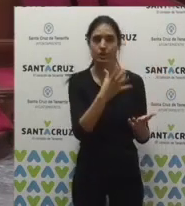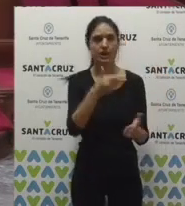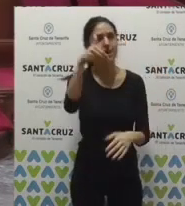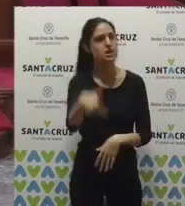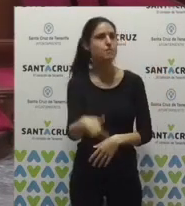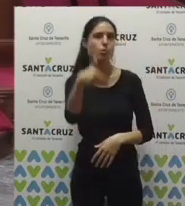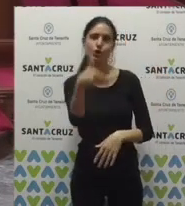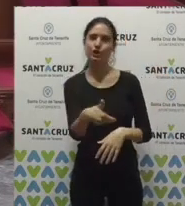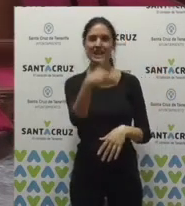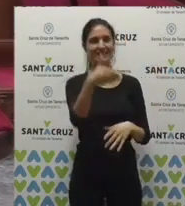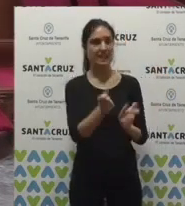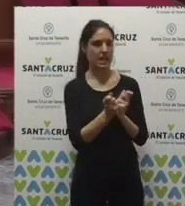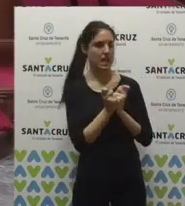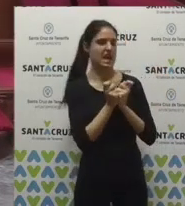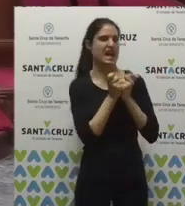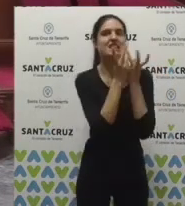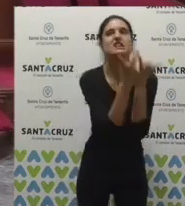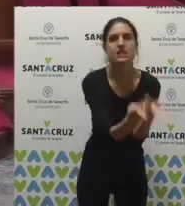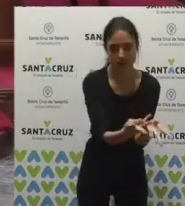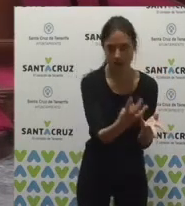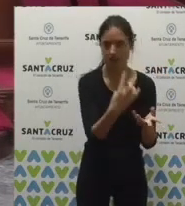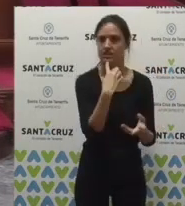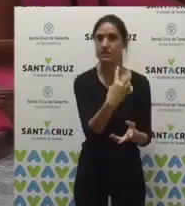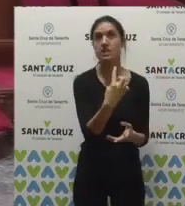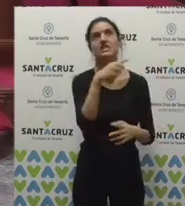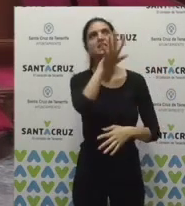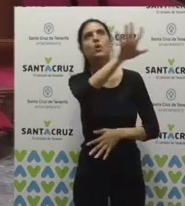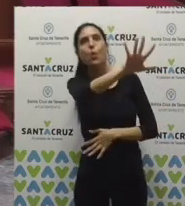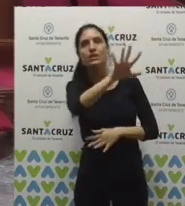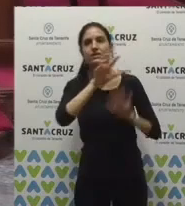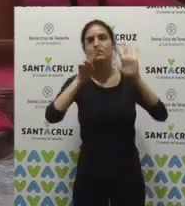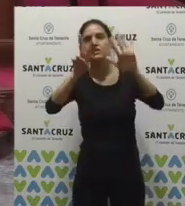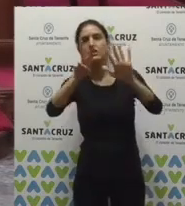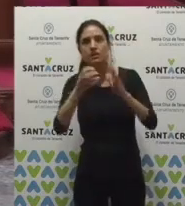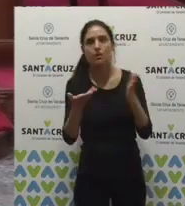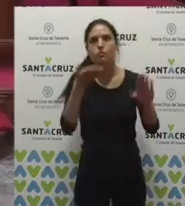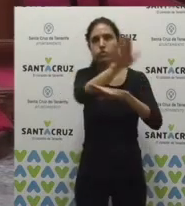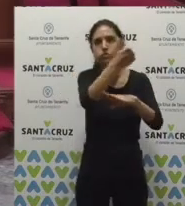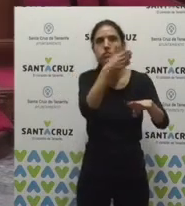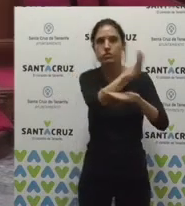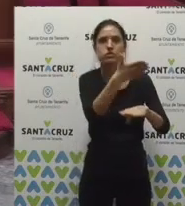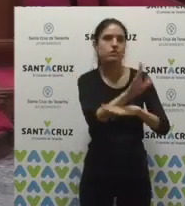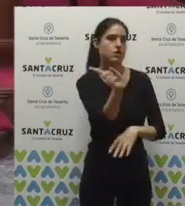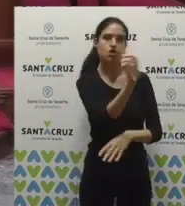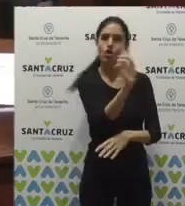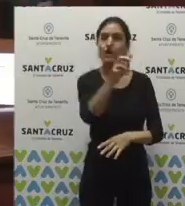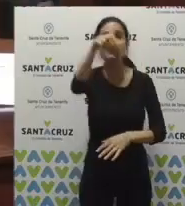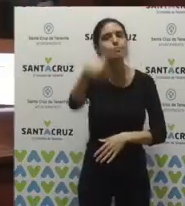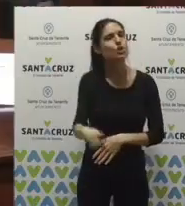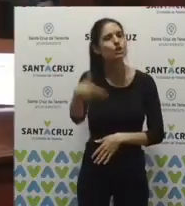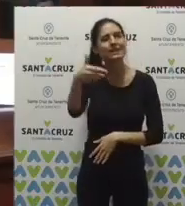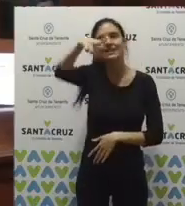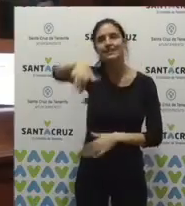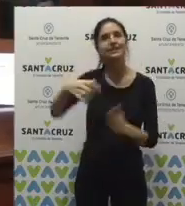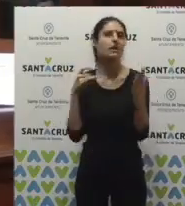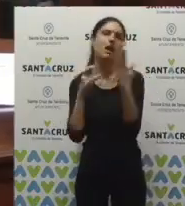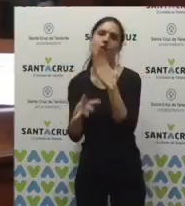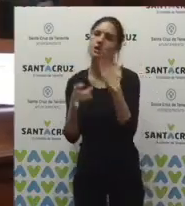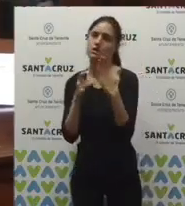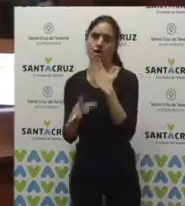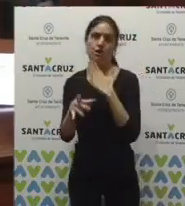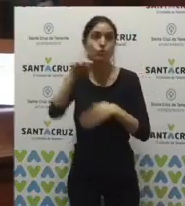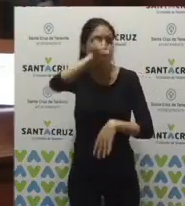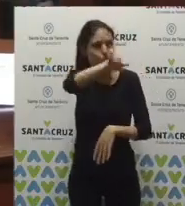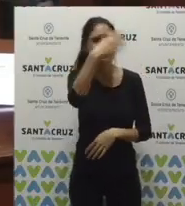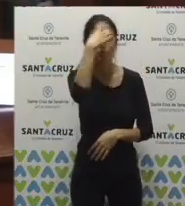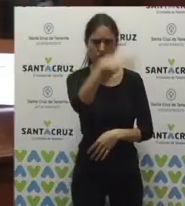cantidad el decir hemos presentado 57 mil días yo creo que lo importante en estos momentos es la calidad y usted sabe perfectamente que de estas